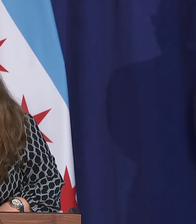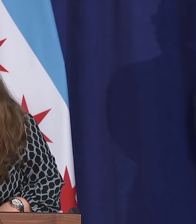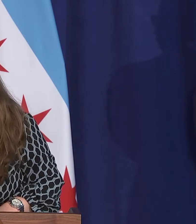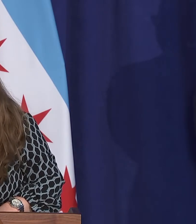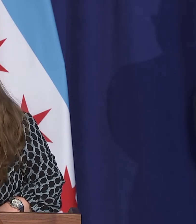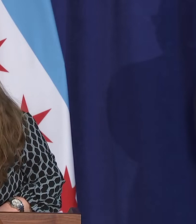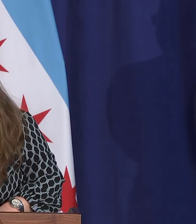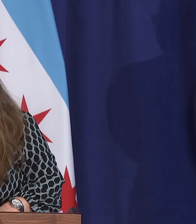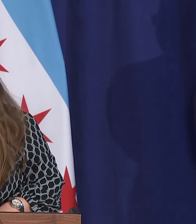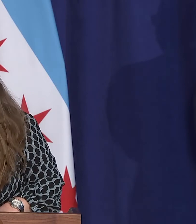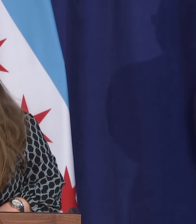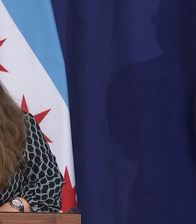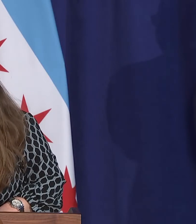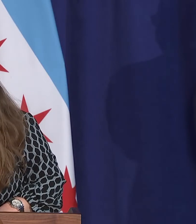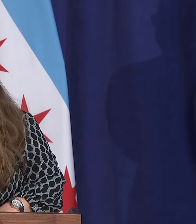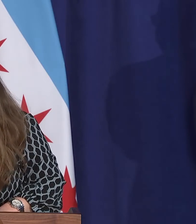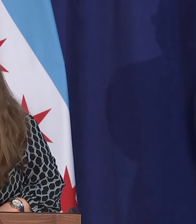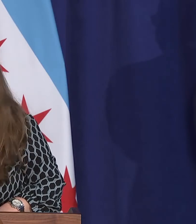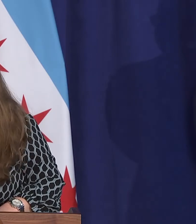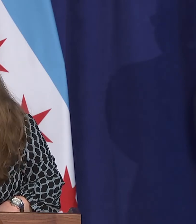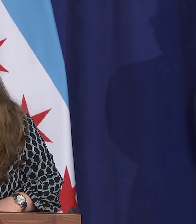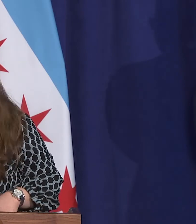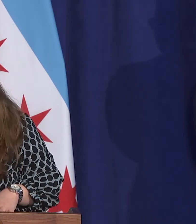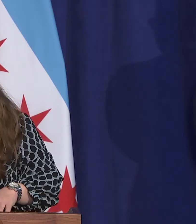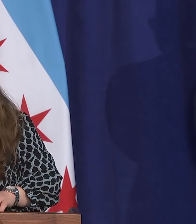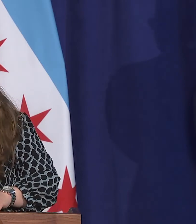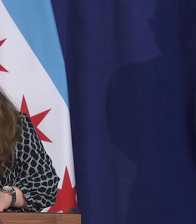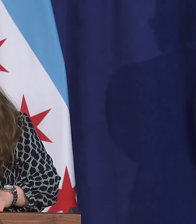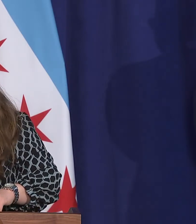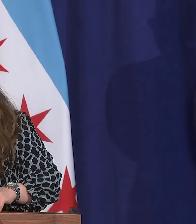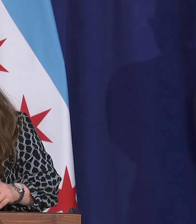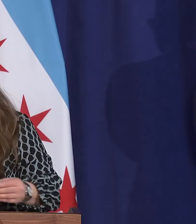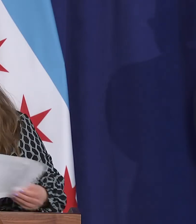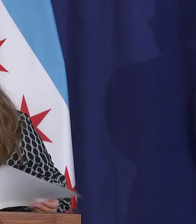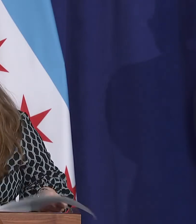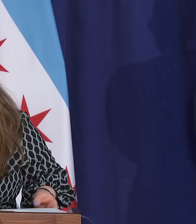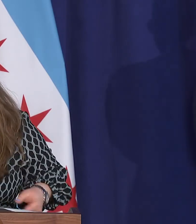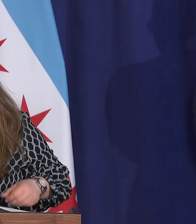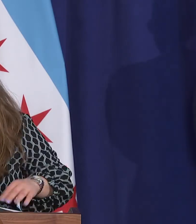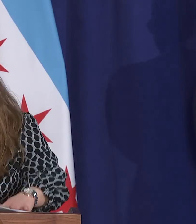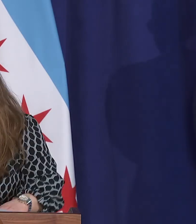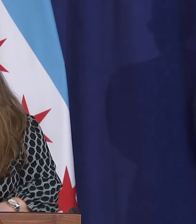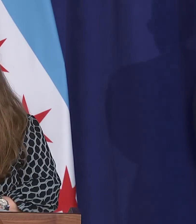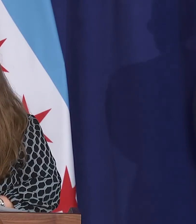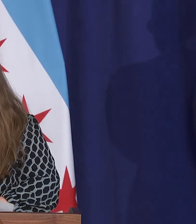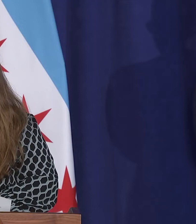duplicar, triplicar y cuatriplicar la tasa de personas vacunadas.